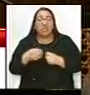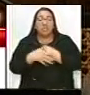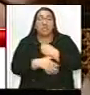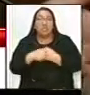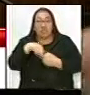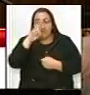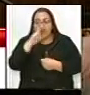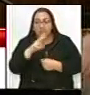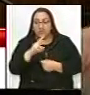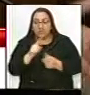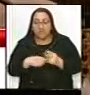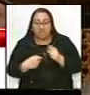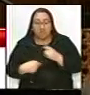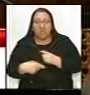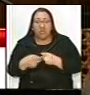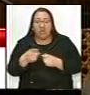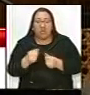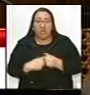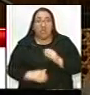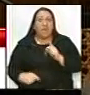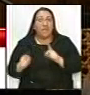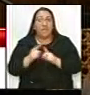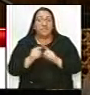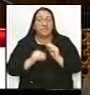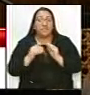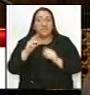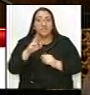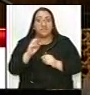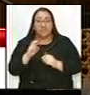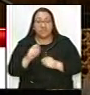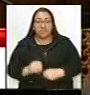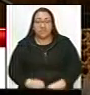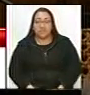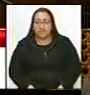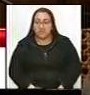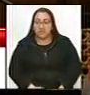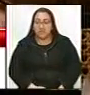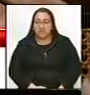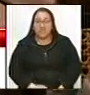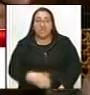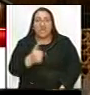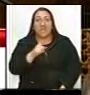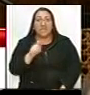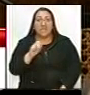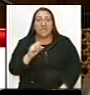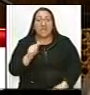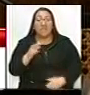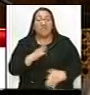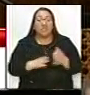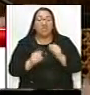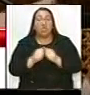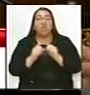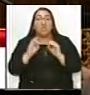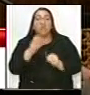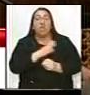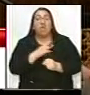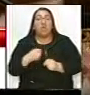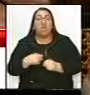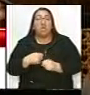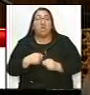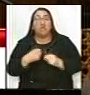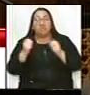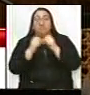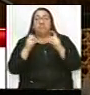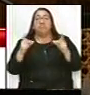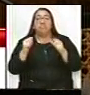de pronto ante el crecimiento de esta red desde azteca financiada por el estado reaccionan